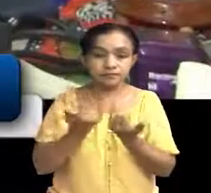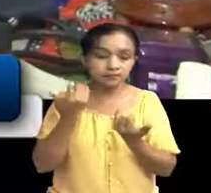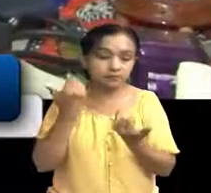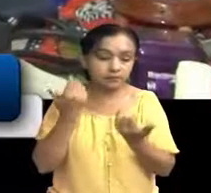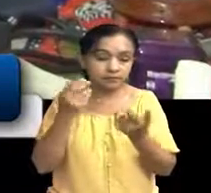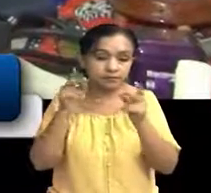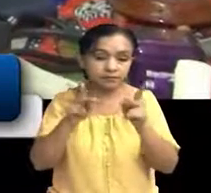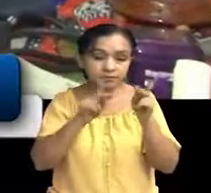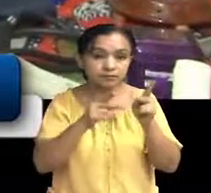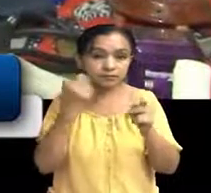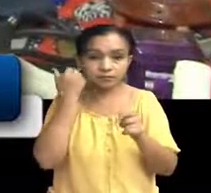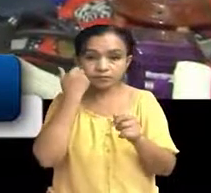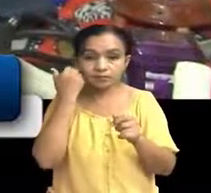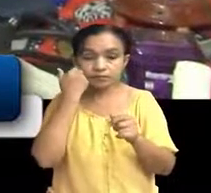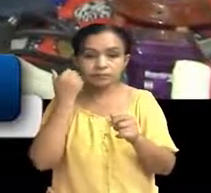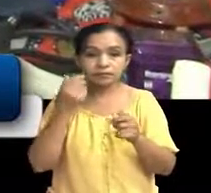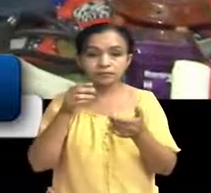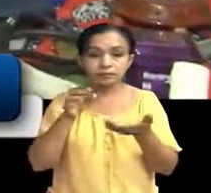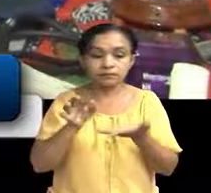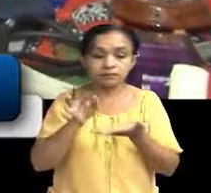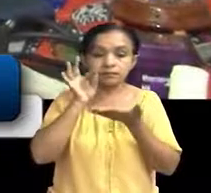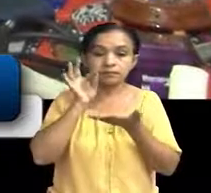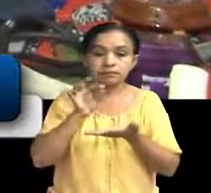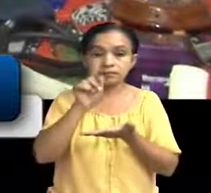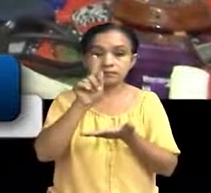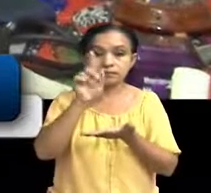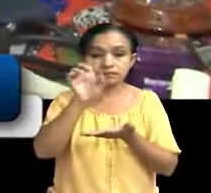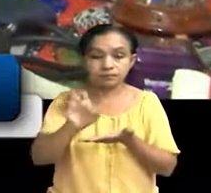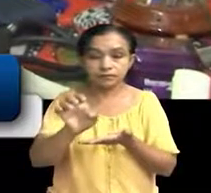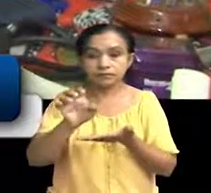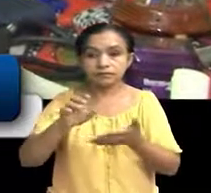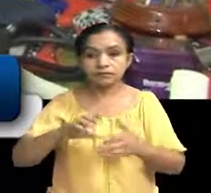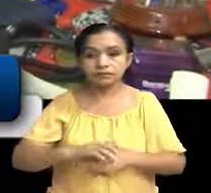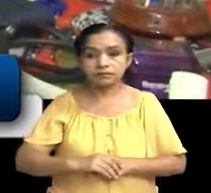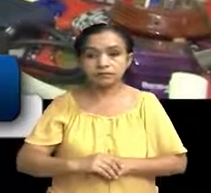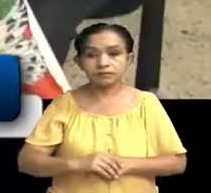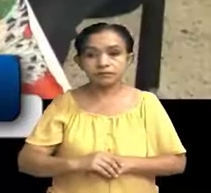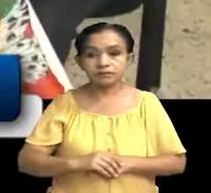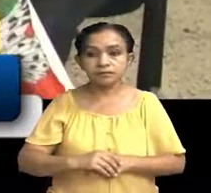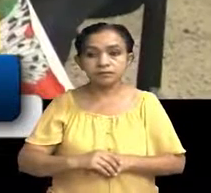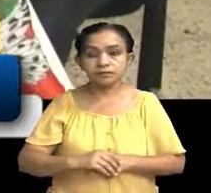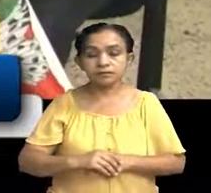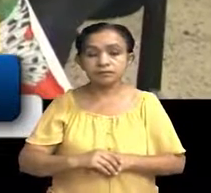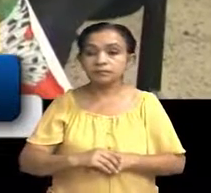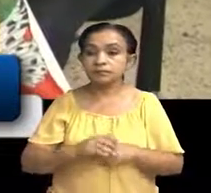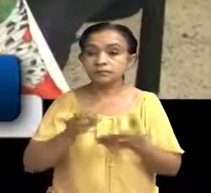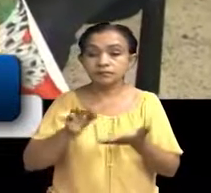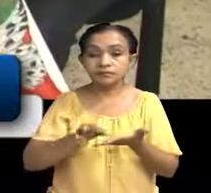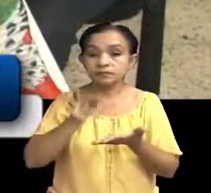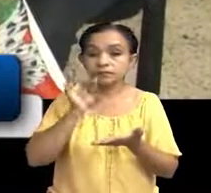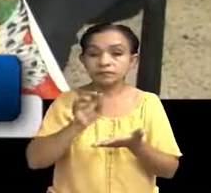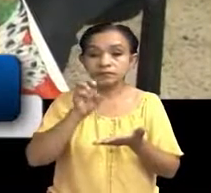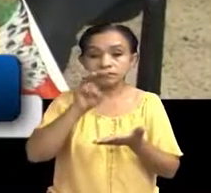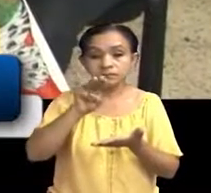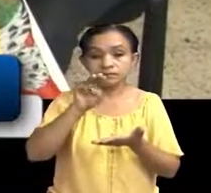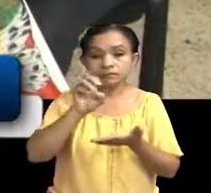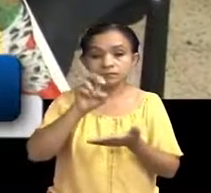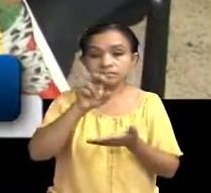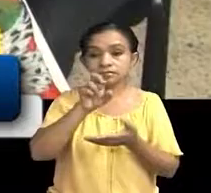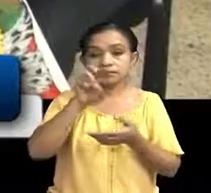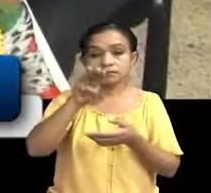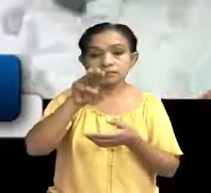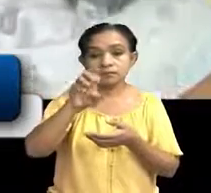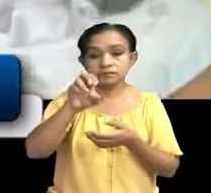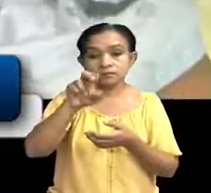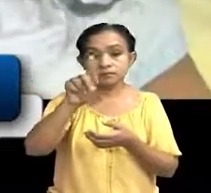este paciente. Ya usted decía que la manzanilla es muy buena. ¿Qué otro tipo de fitofármaco? Además de la manzanilla, tenemos lo que es la